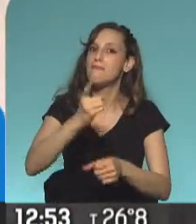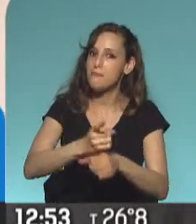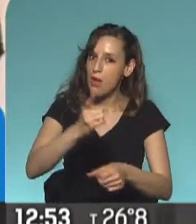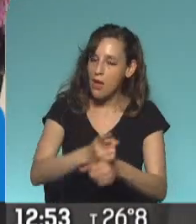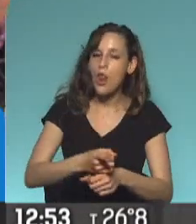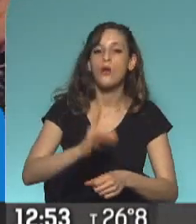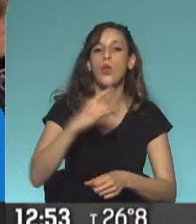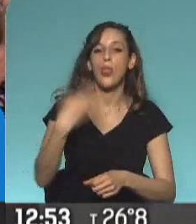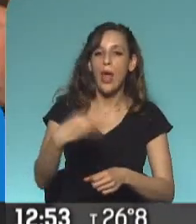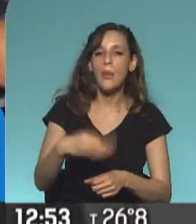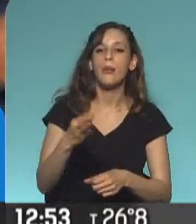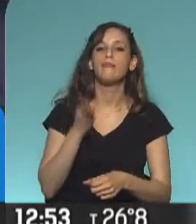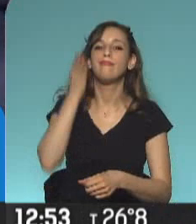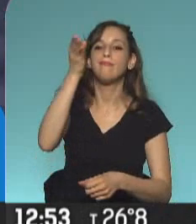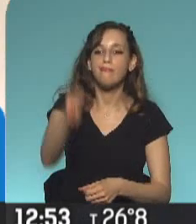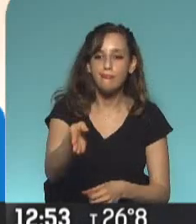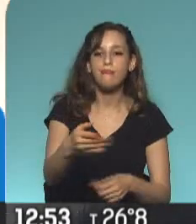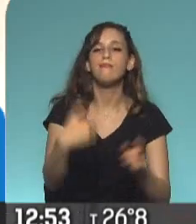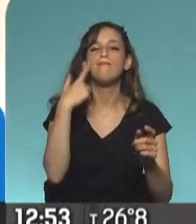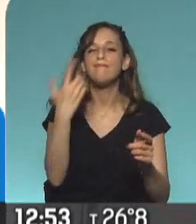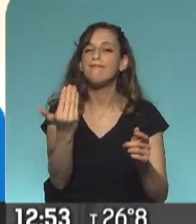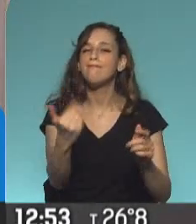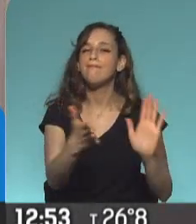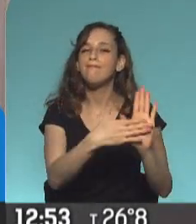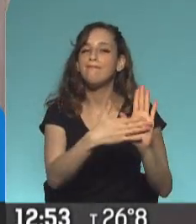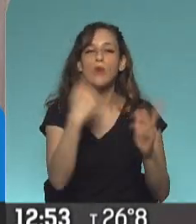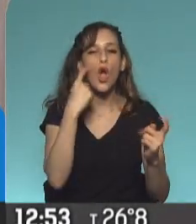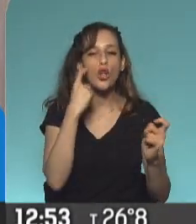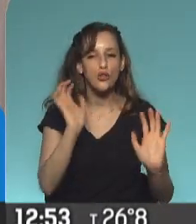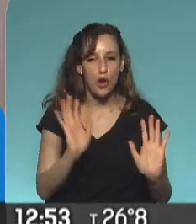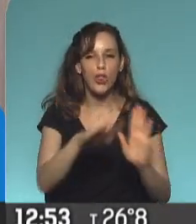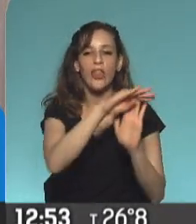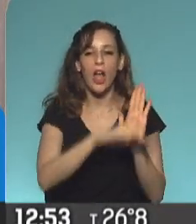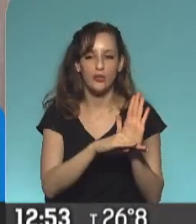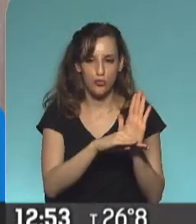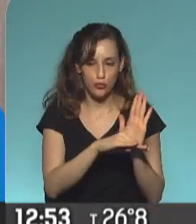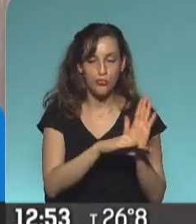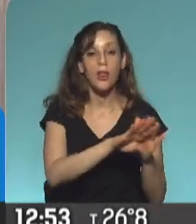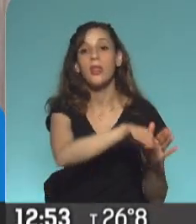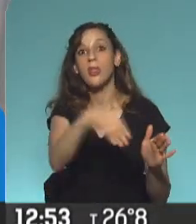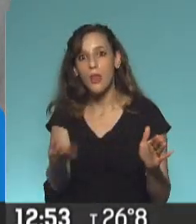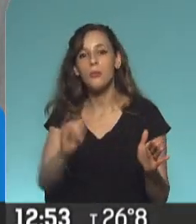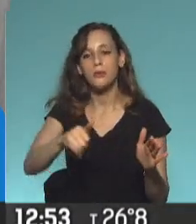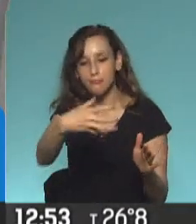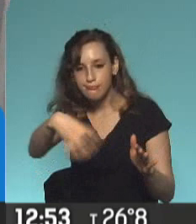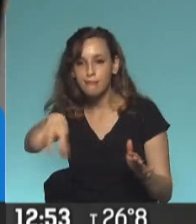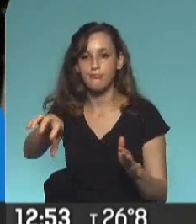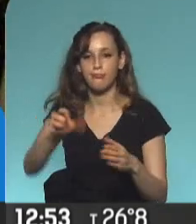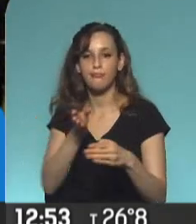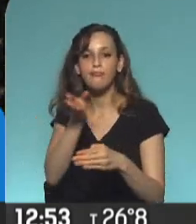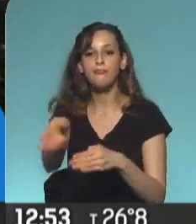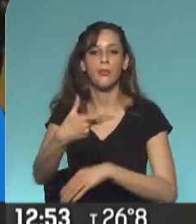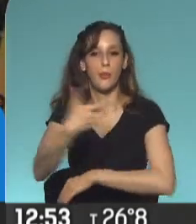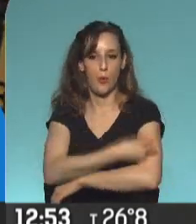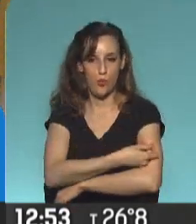empadronamiento, donde se corroboran los datos personales. Luego son llamadas para ingresar a la zona de vacunación. ¿Respire hondo?